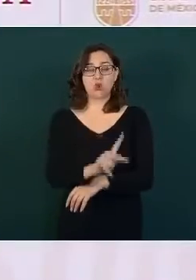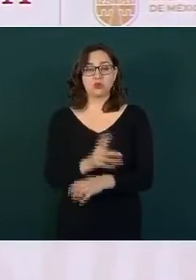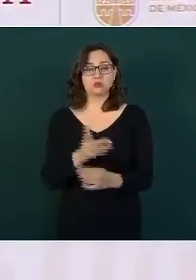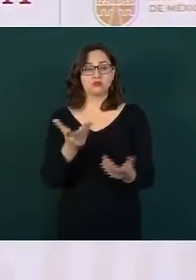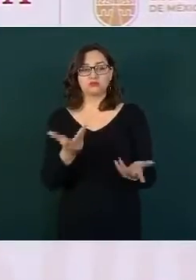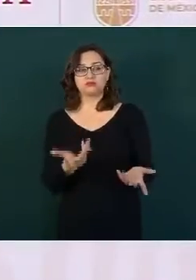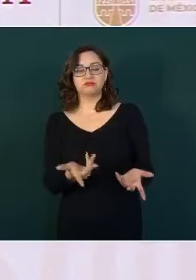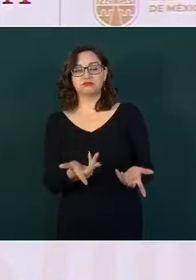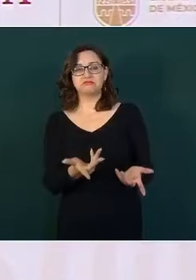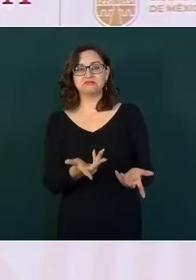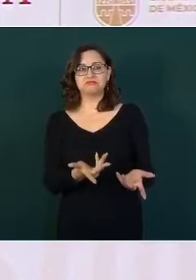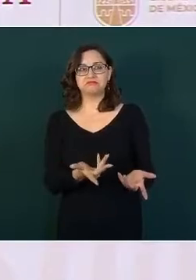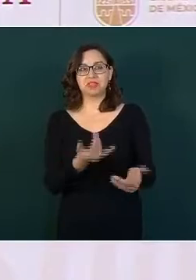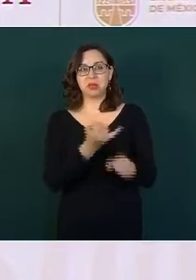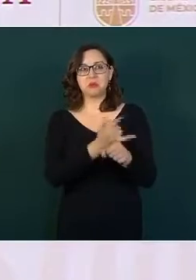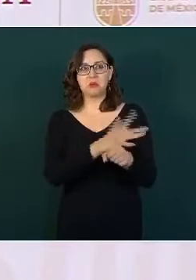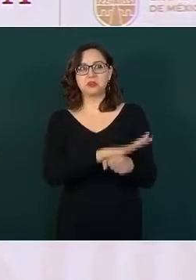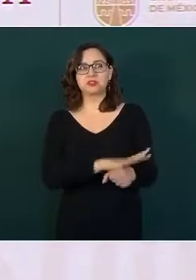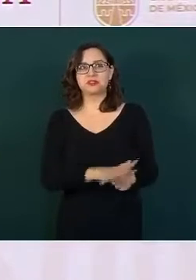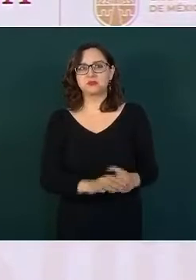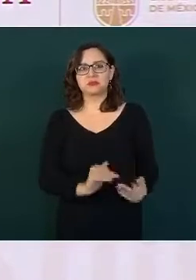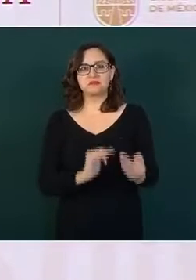Ahora,